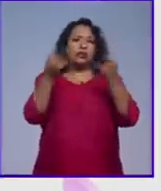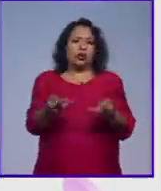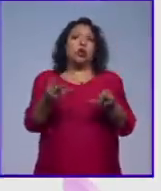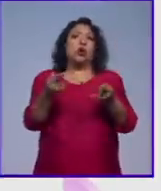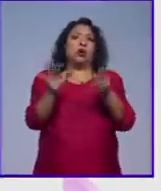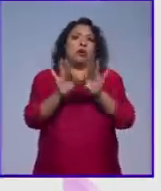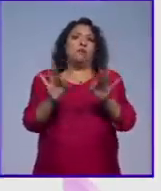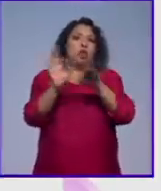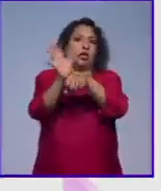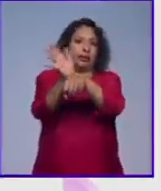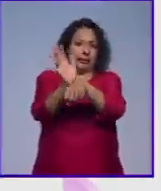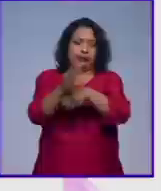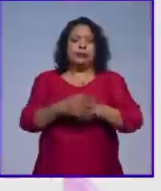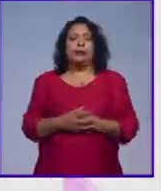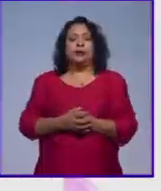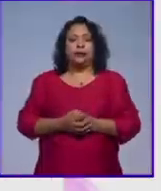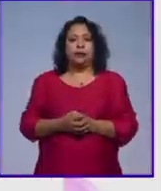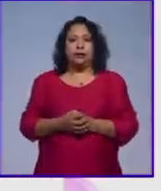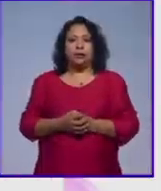celuloide.